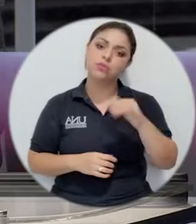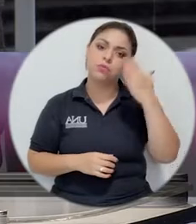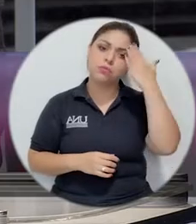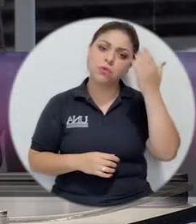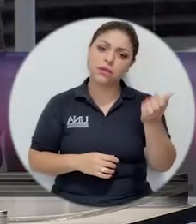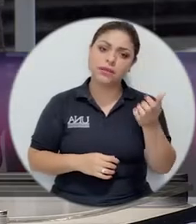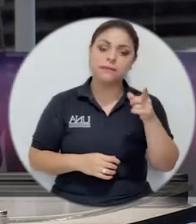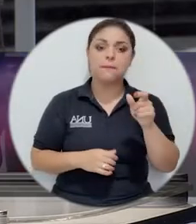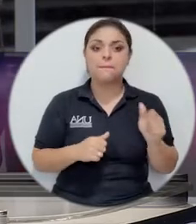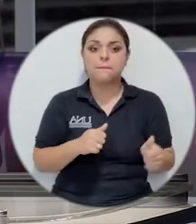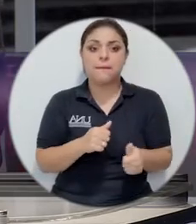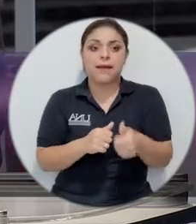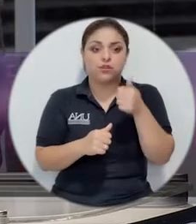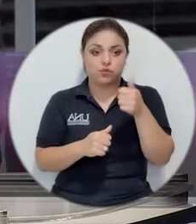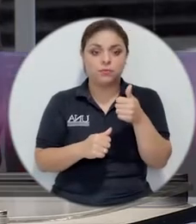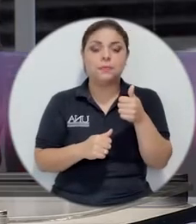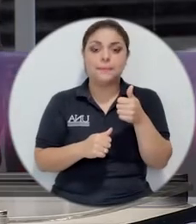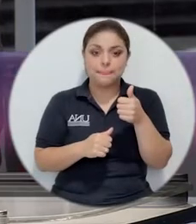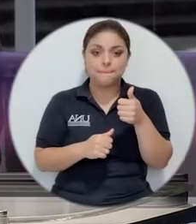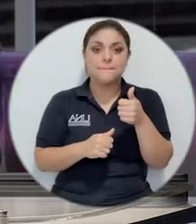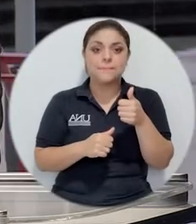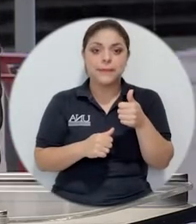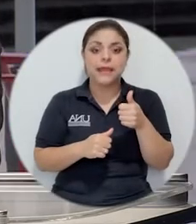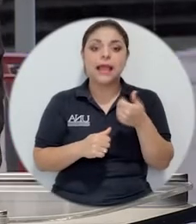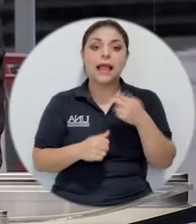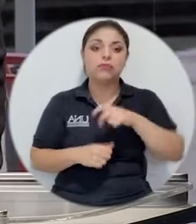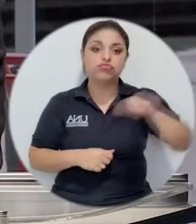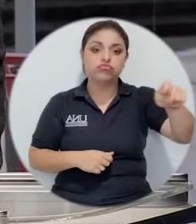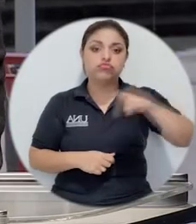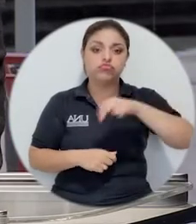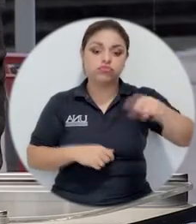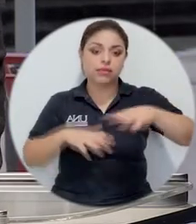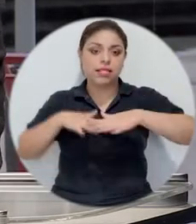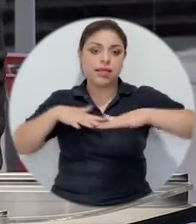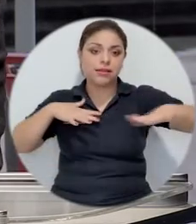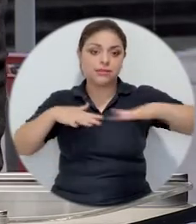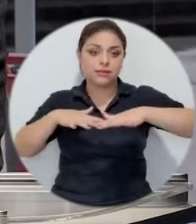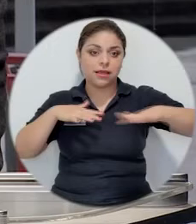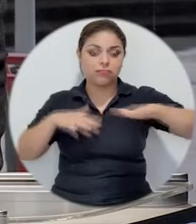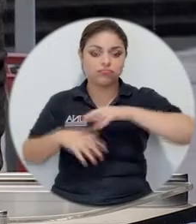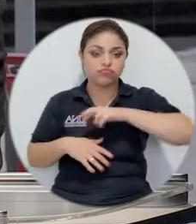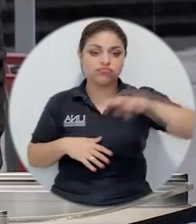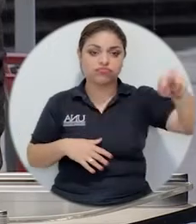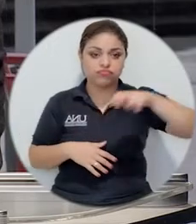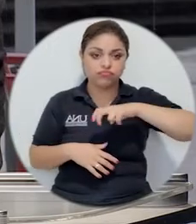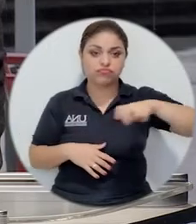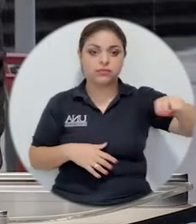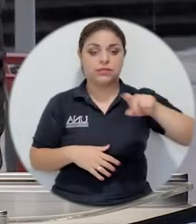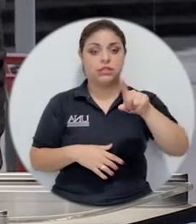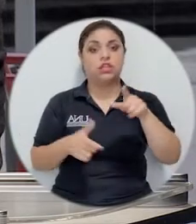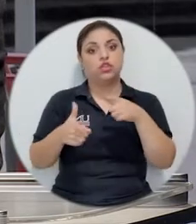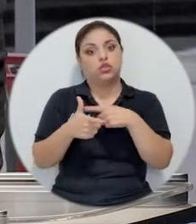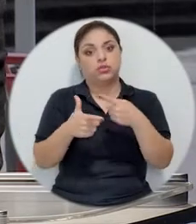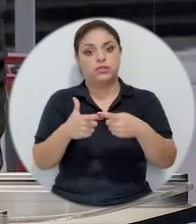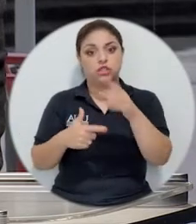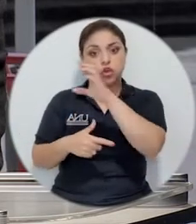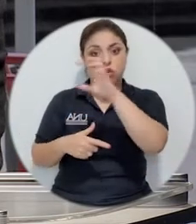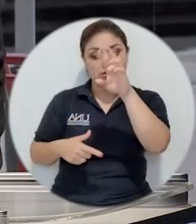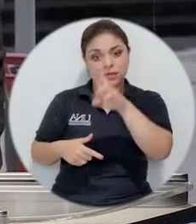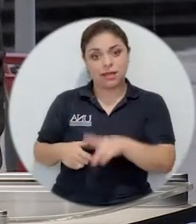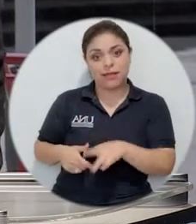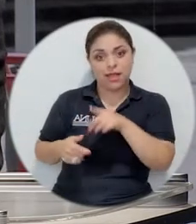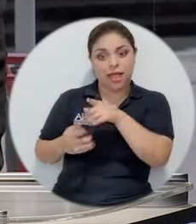se da mayoritariamente por vías terrestres. Eso convierte a Costa Rica en un